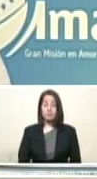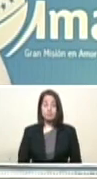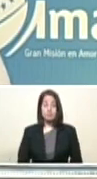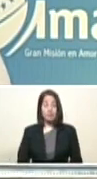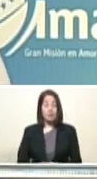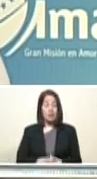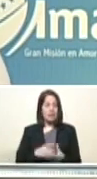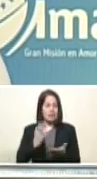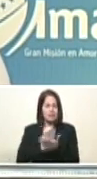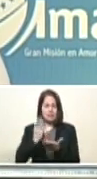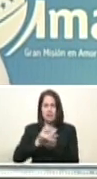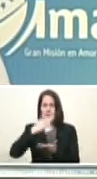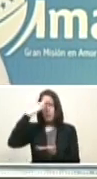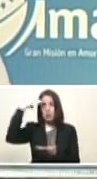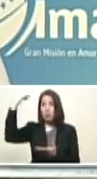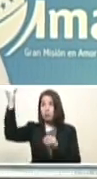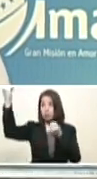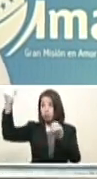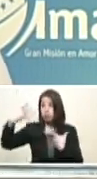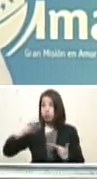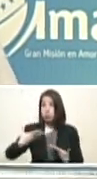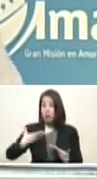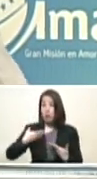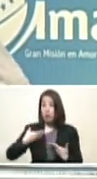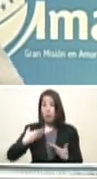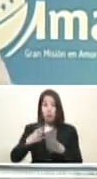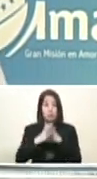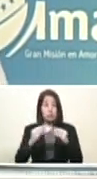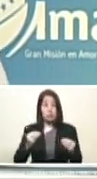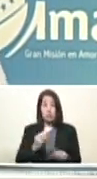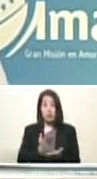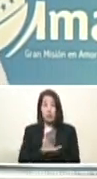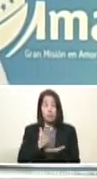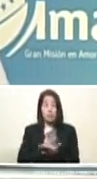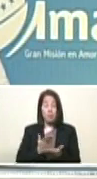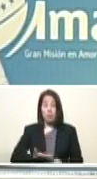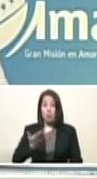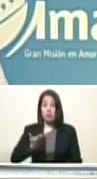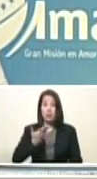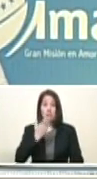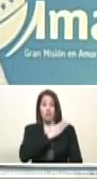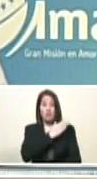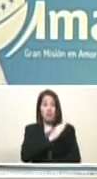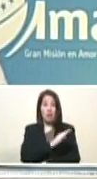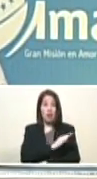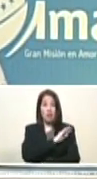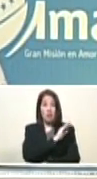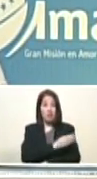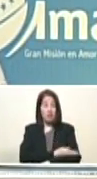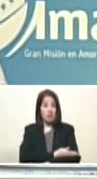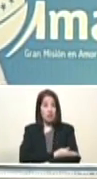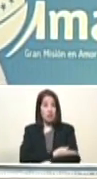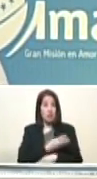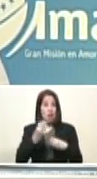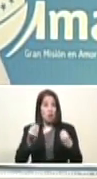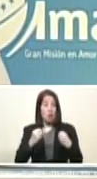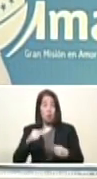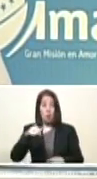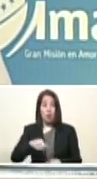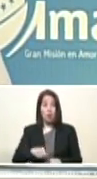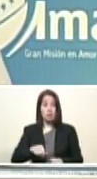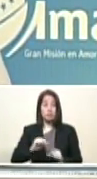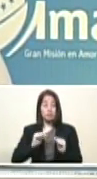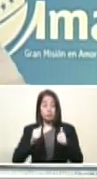Siempre vamos con su bendición. Es por eso que es muy importante ir fortaleciendo. Me siento muy feliz de que hoy hemos llegado